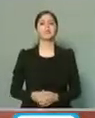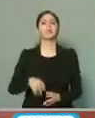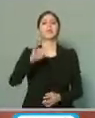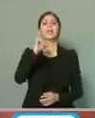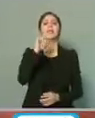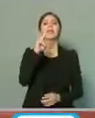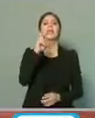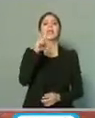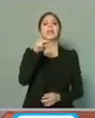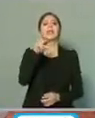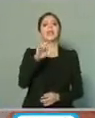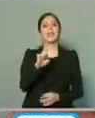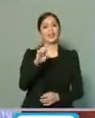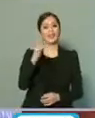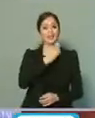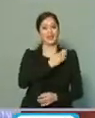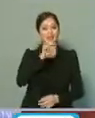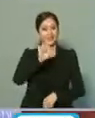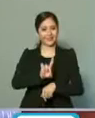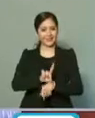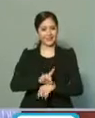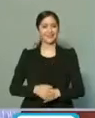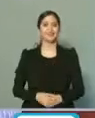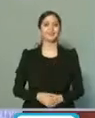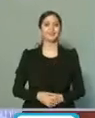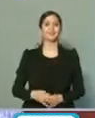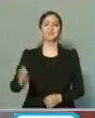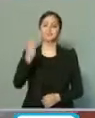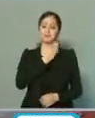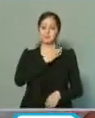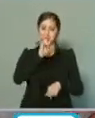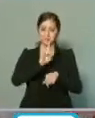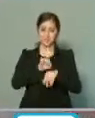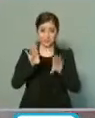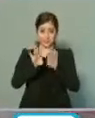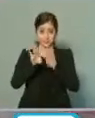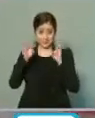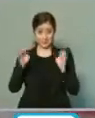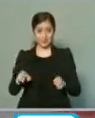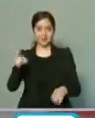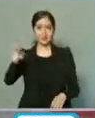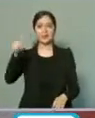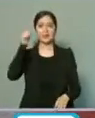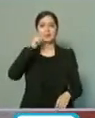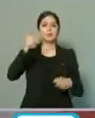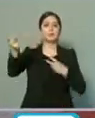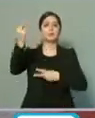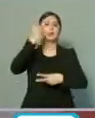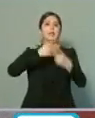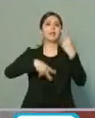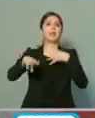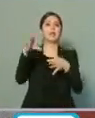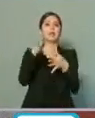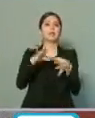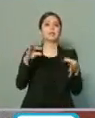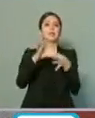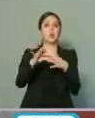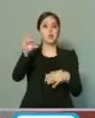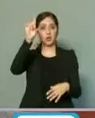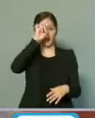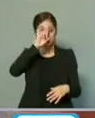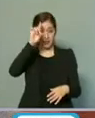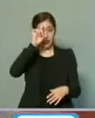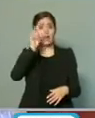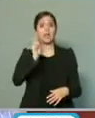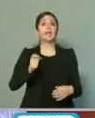Moreno, buenos días. Buenos días, ¿cómo estás, Pam? Muy bien, nuestra consejera Hola, de la Irene. vida del amor. Exacto. Sí, de la vida y